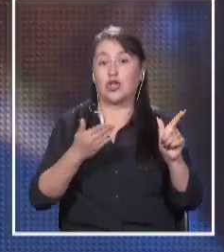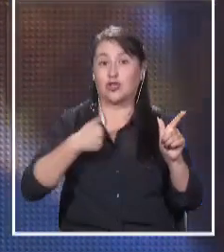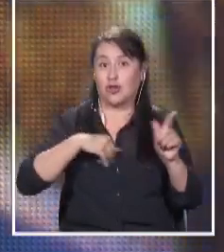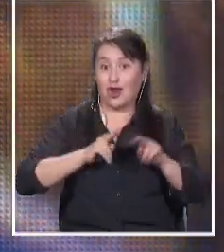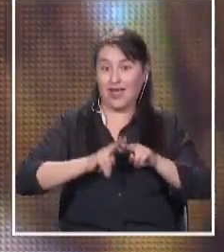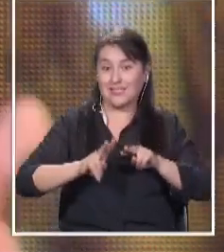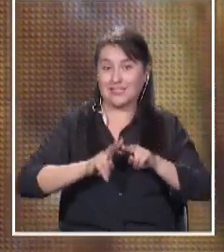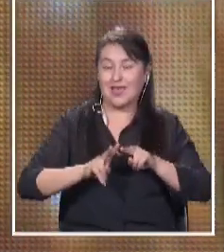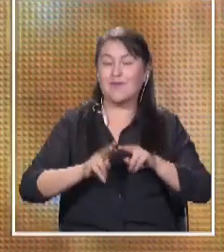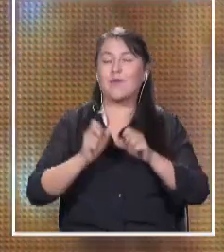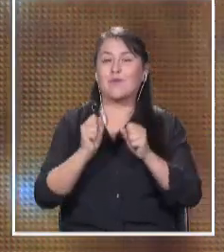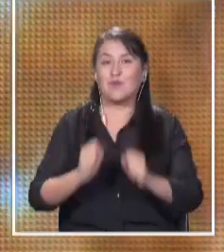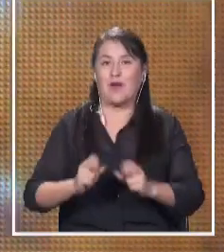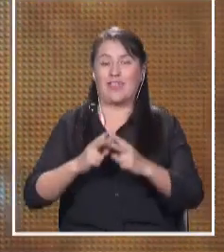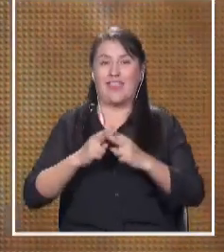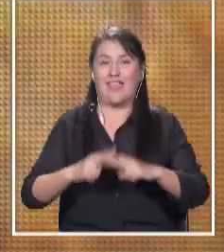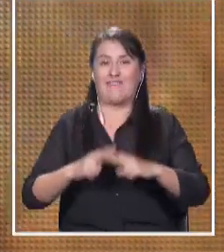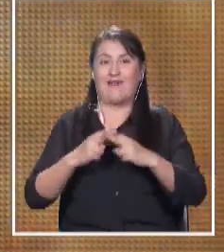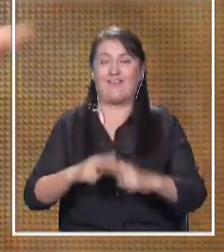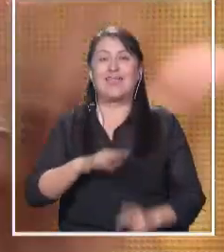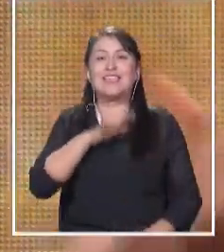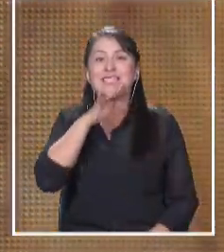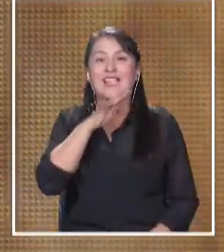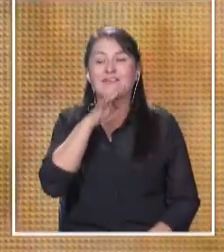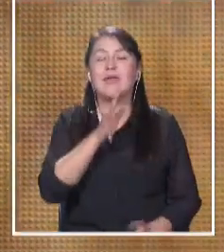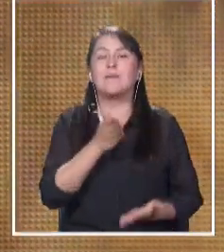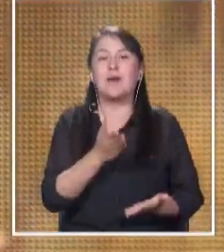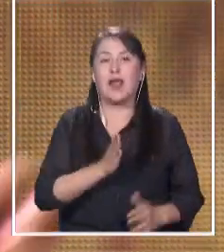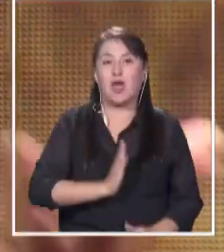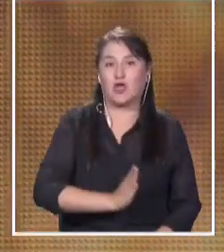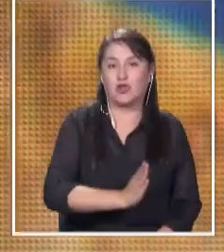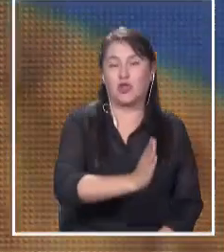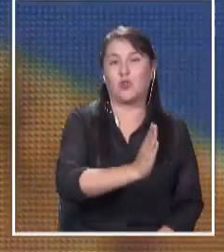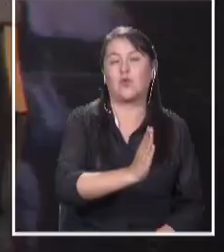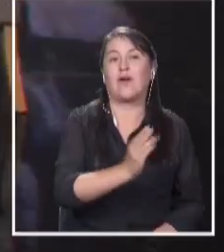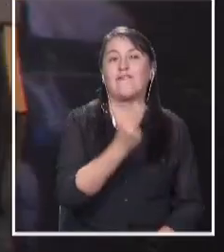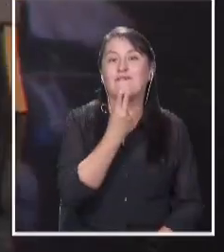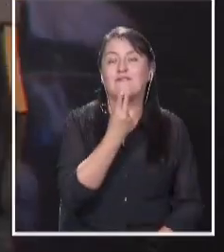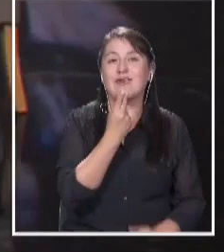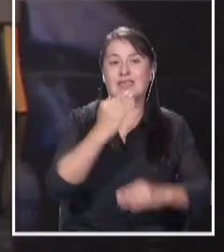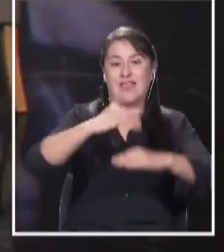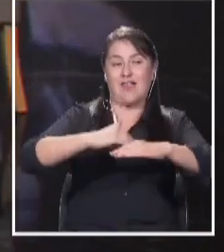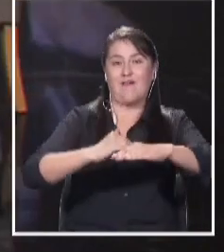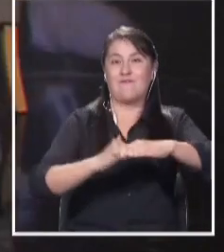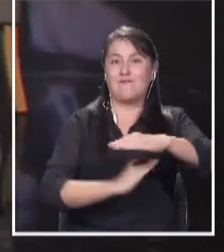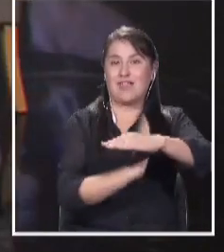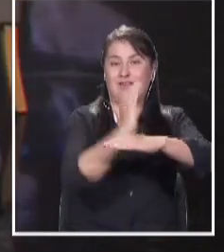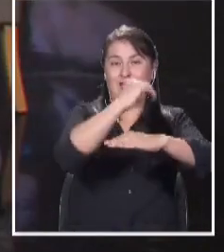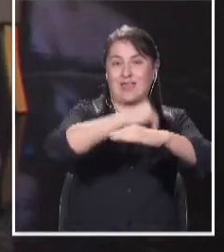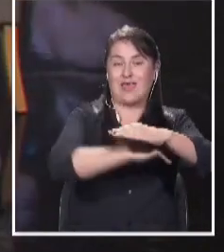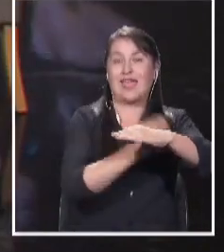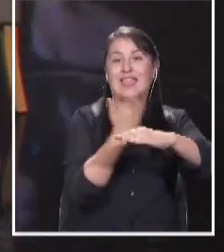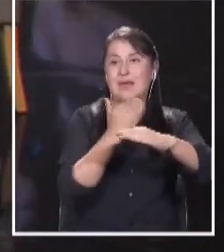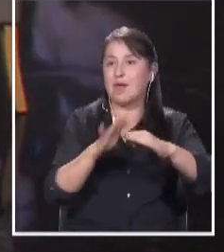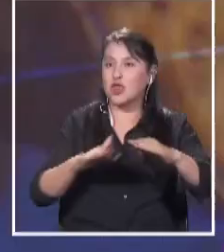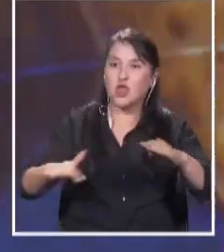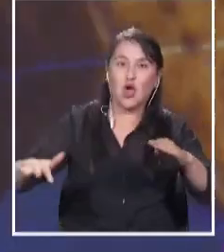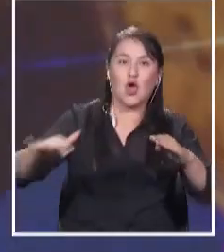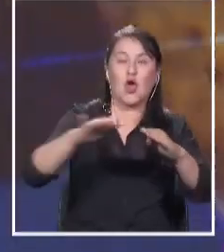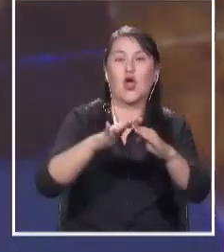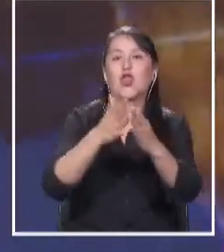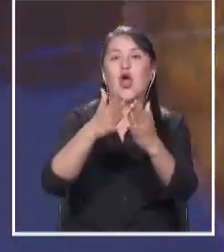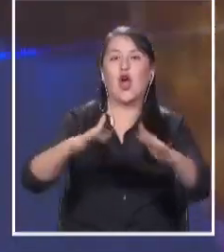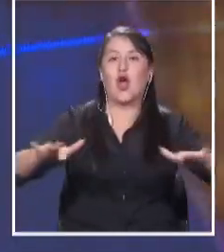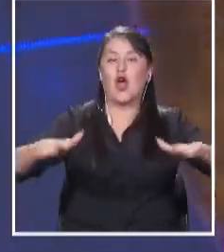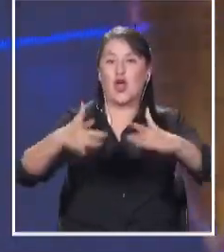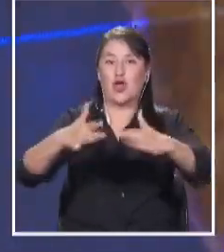una herramienta muy efectiva para la conservación no solamente de las ballenas, sino también de todos los océanos. Así es. ¿Cómo protegemos